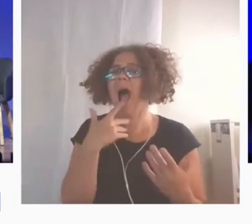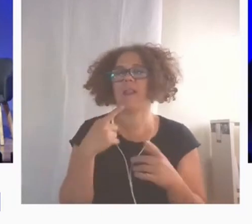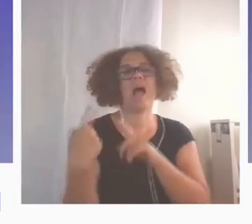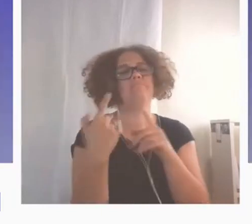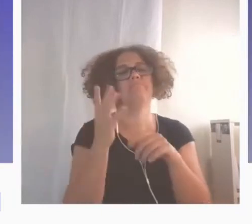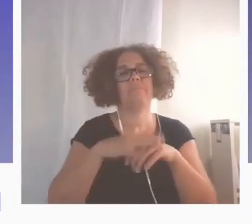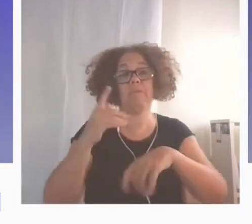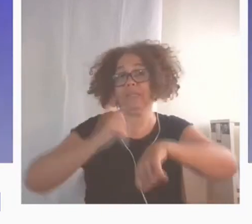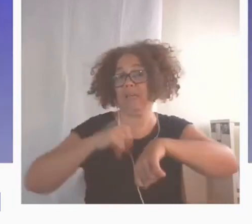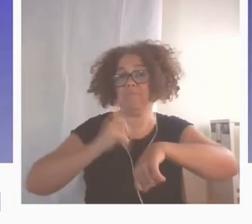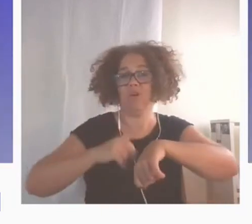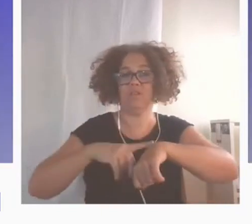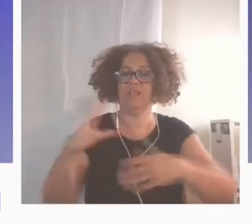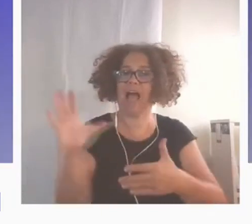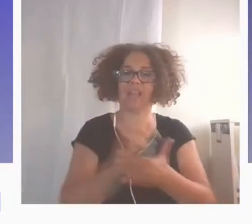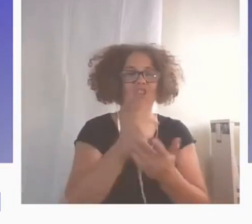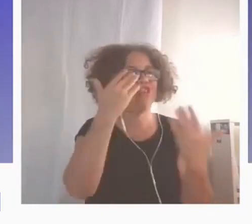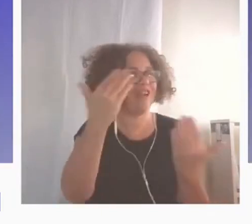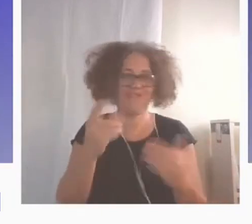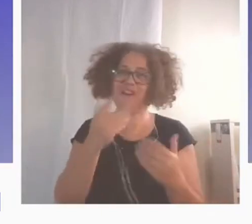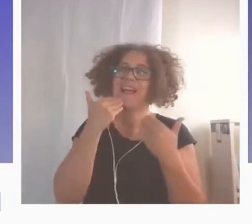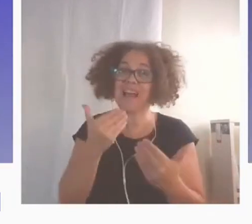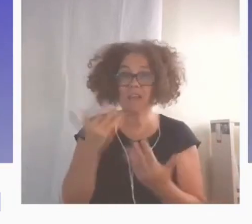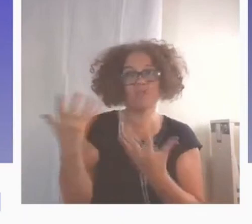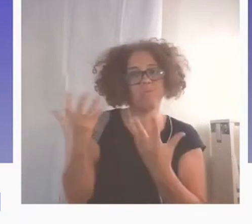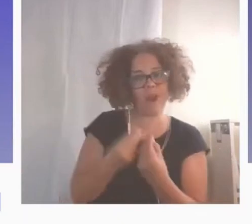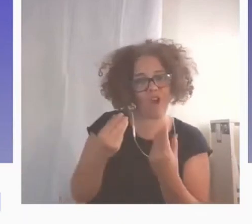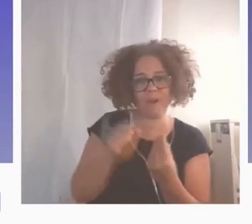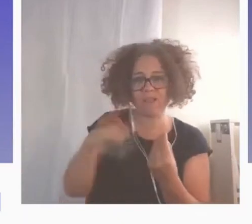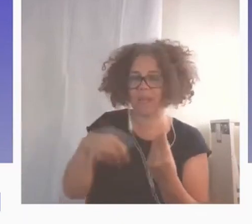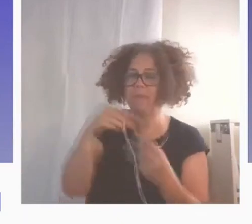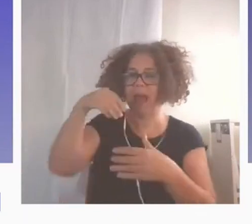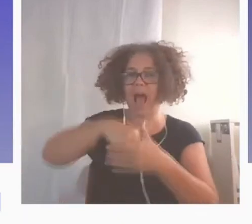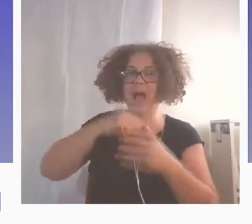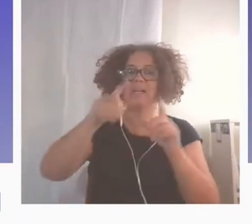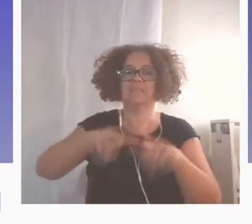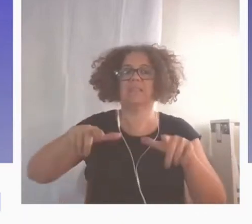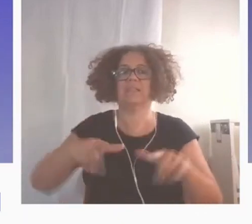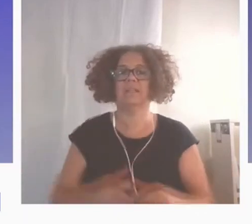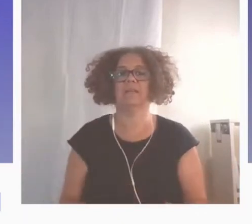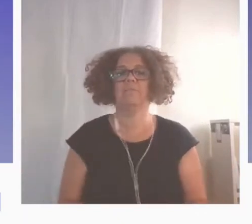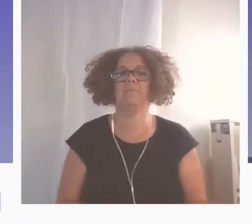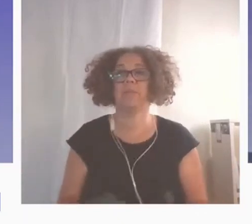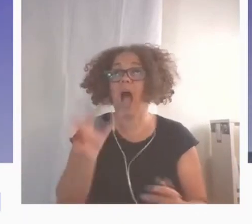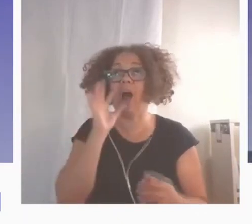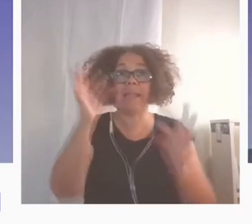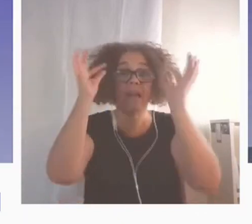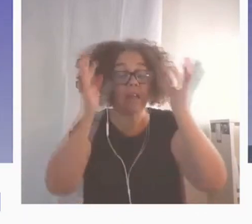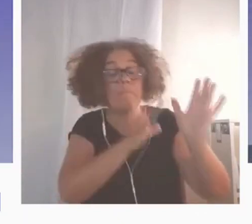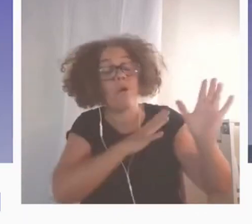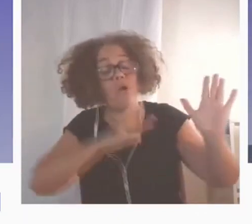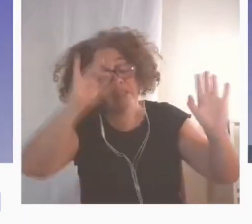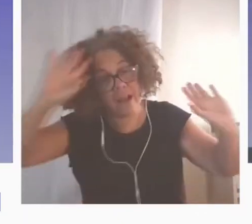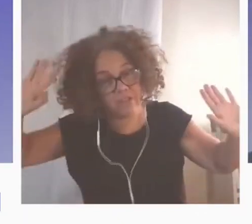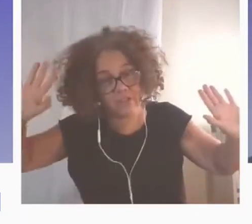próximos minutos. Bueno, saludos a todos, muchísimas gracias por acompañarnos aquí en la sala en Bizkaia Aretoa. He traído las gafas, por si acaso también, he